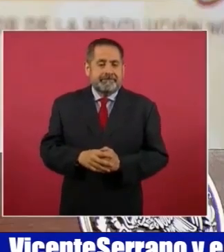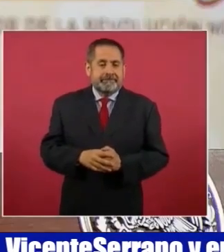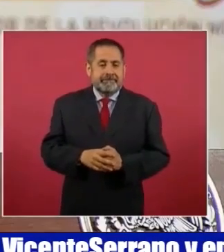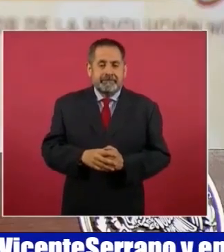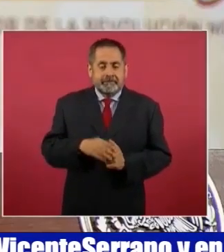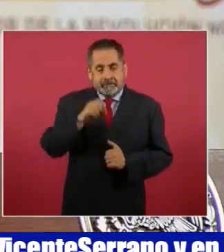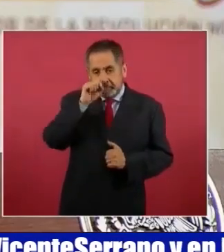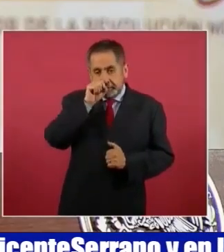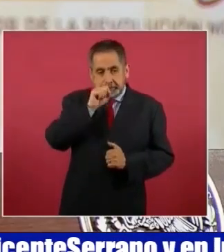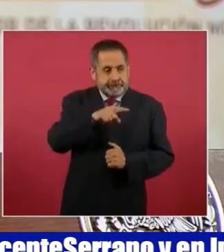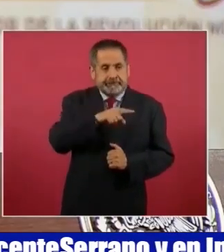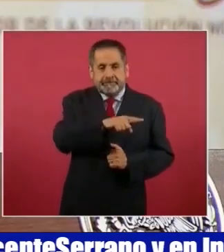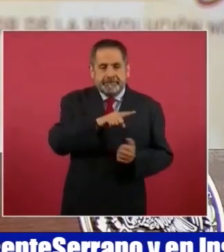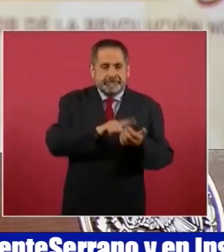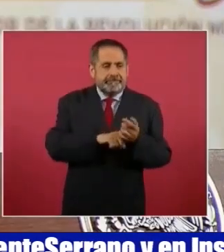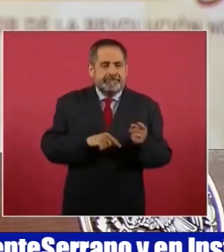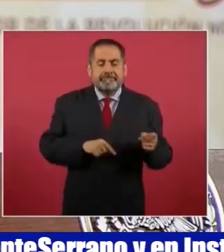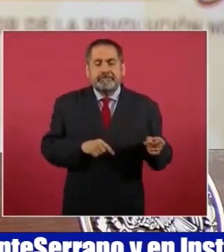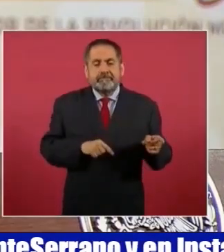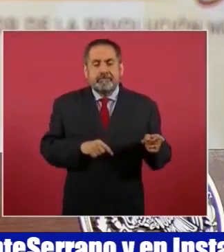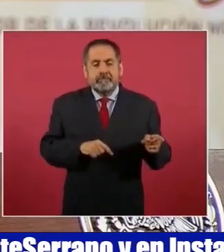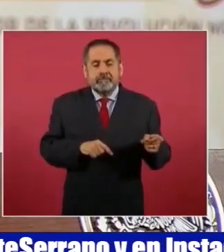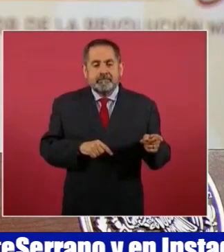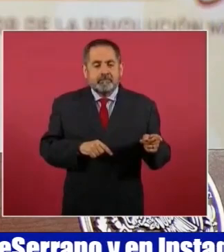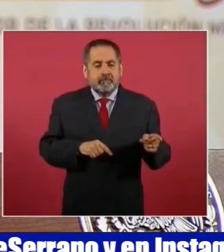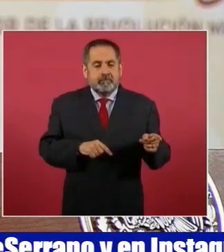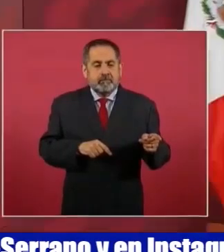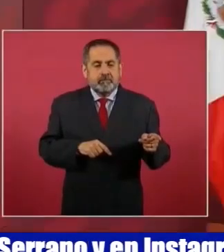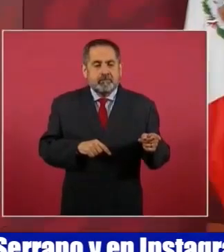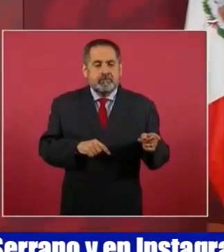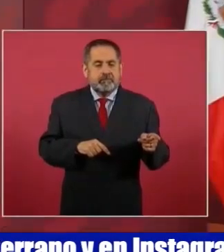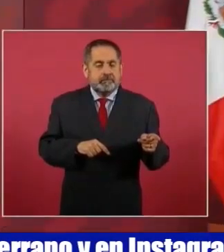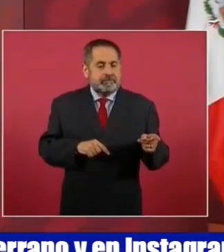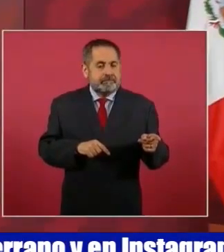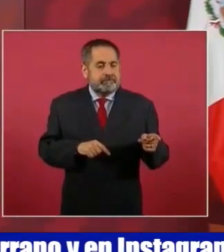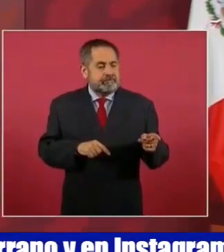y también los intereses